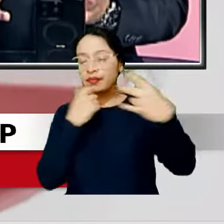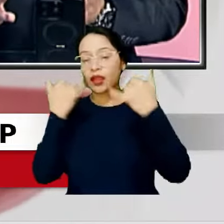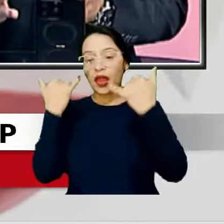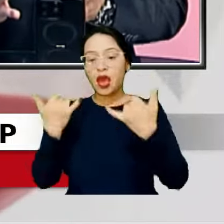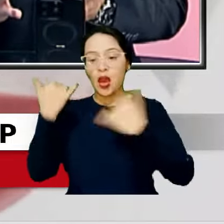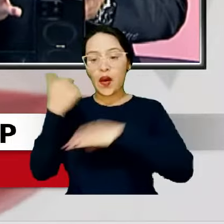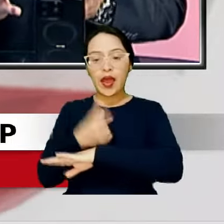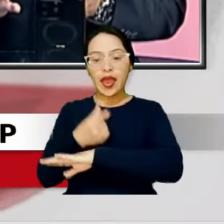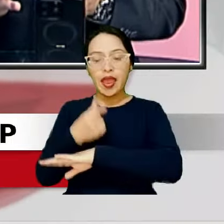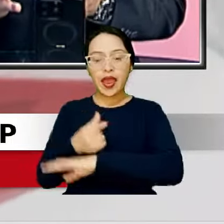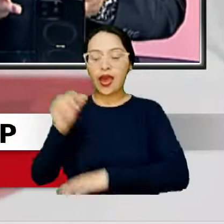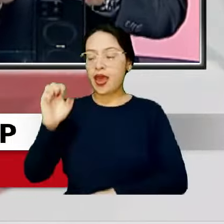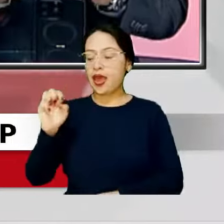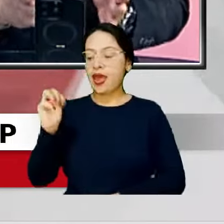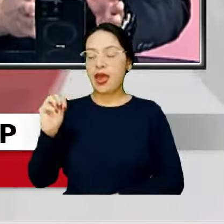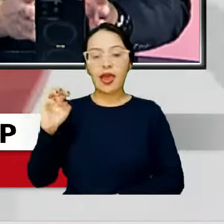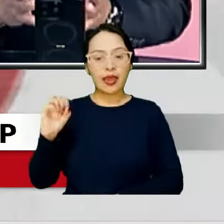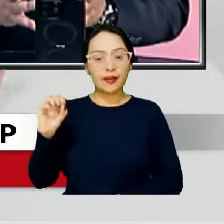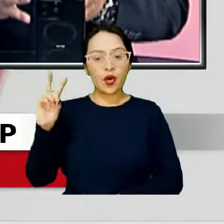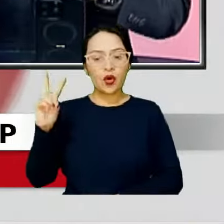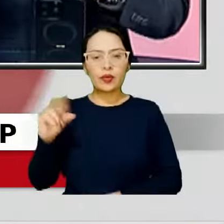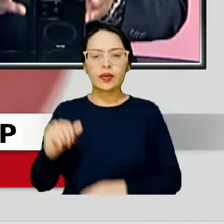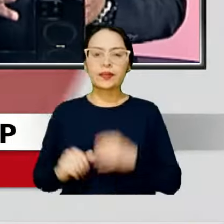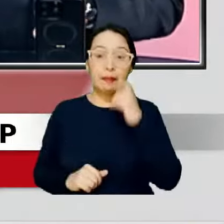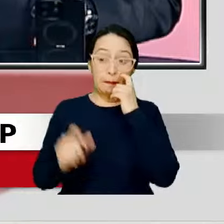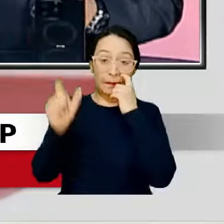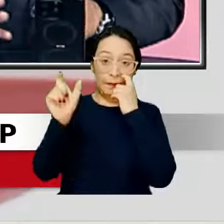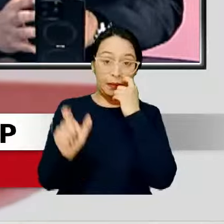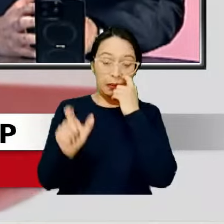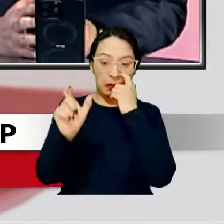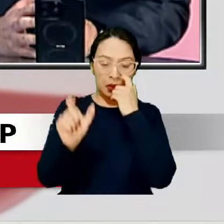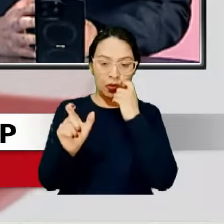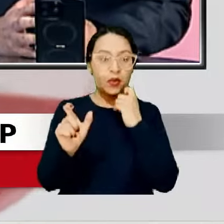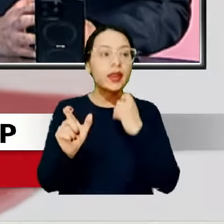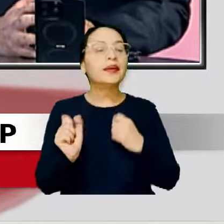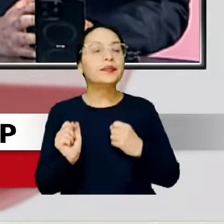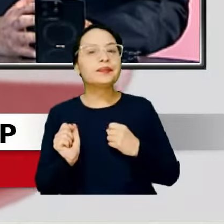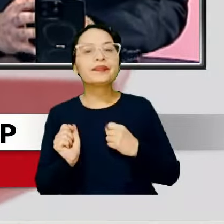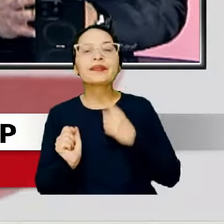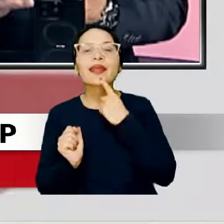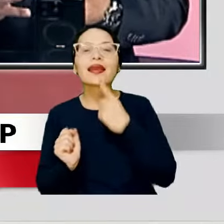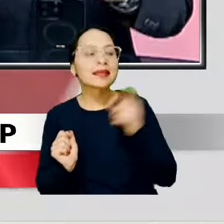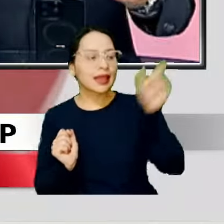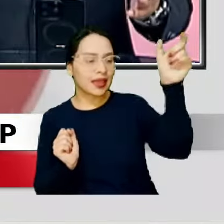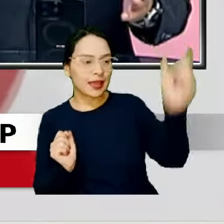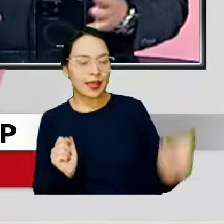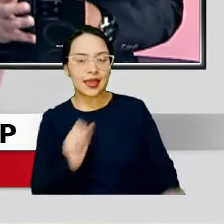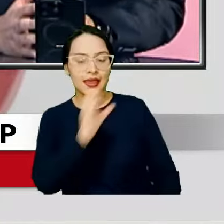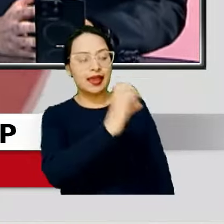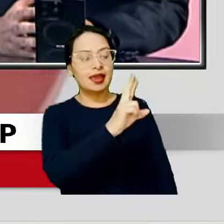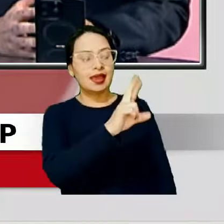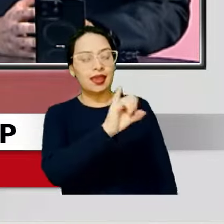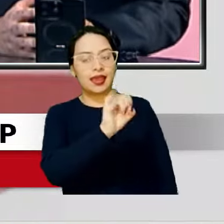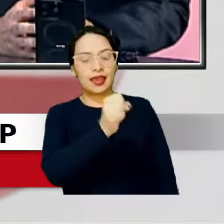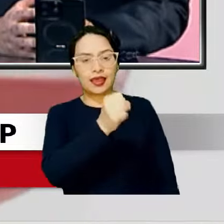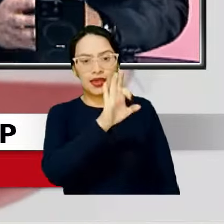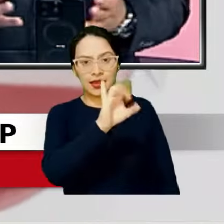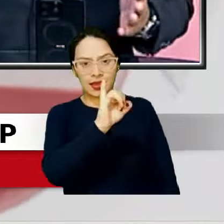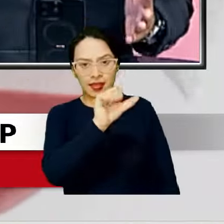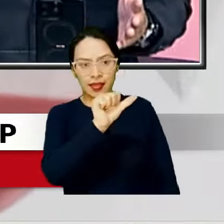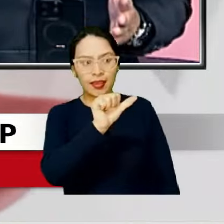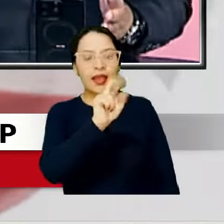Le consulto si es que esta persona que está siendo procesada hoy por un presunto delito de extorsión, evidentemente ser contratista